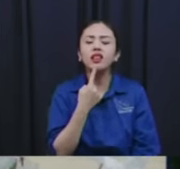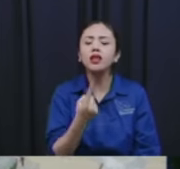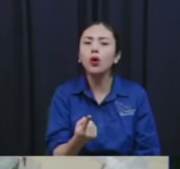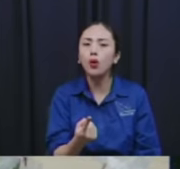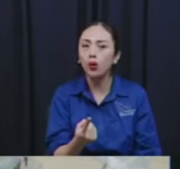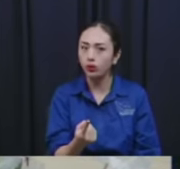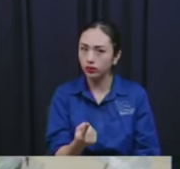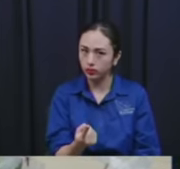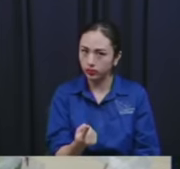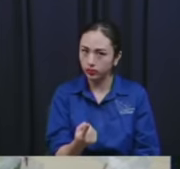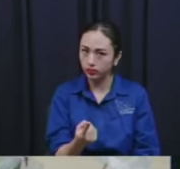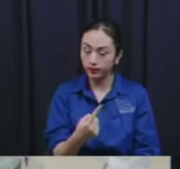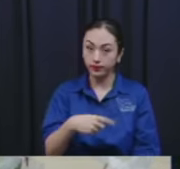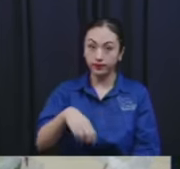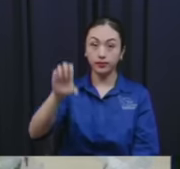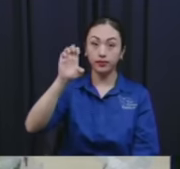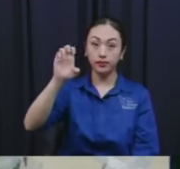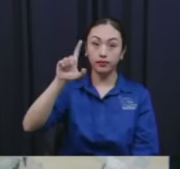fue